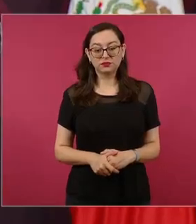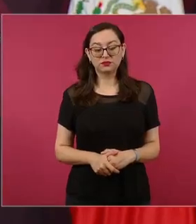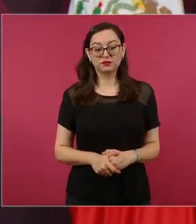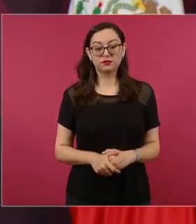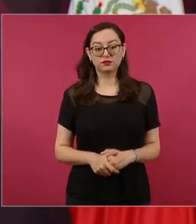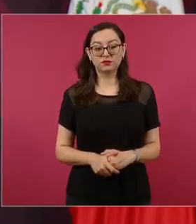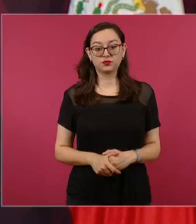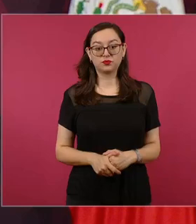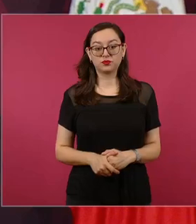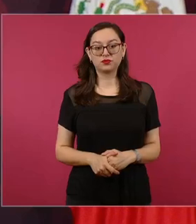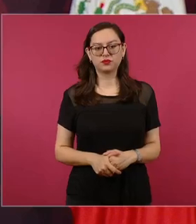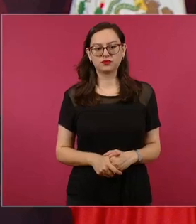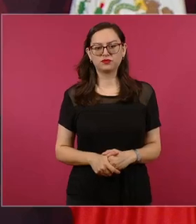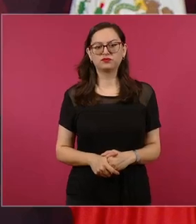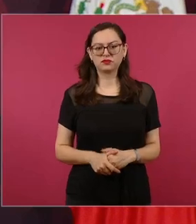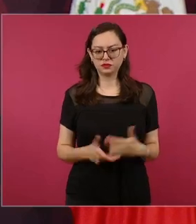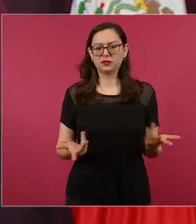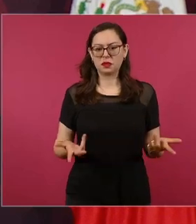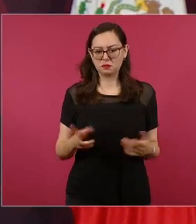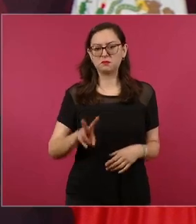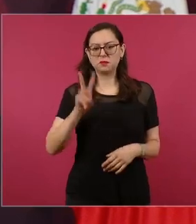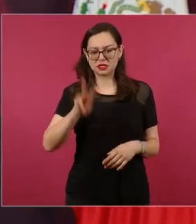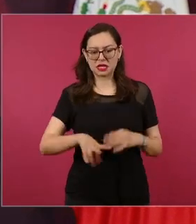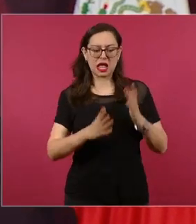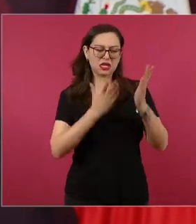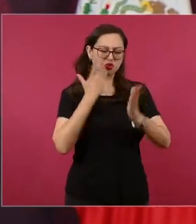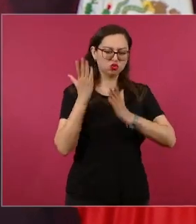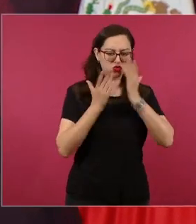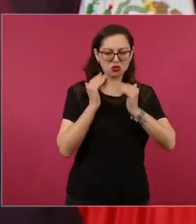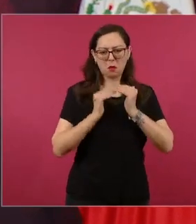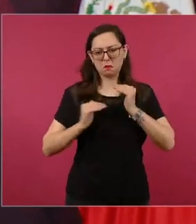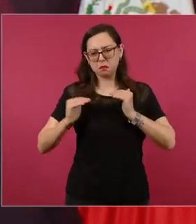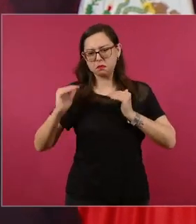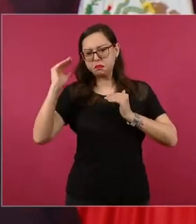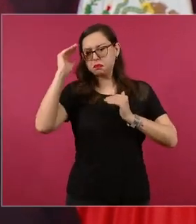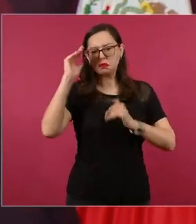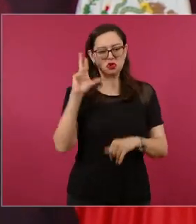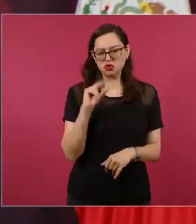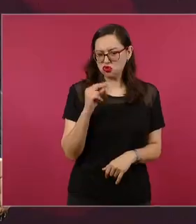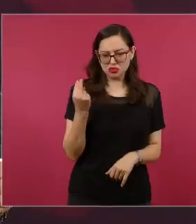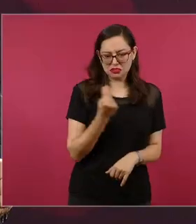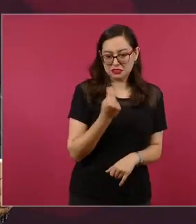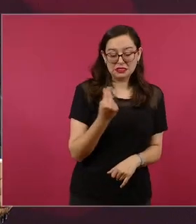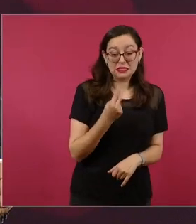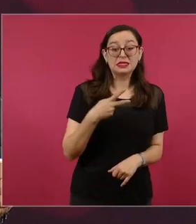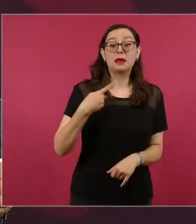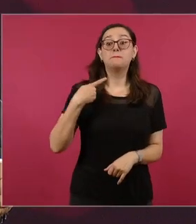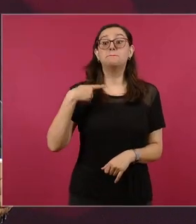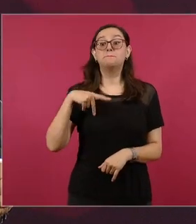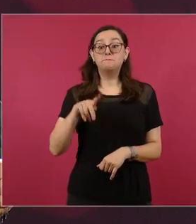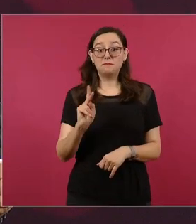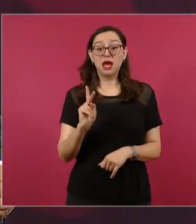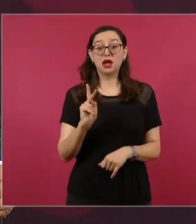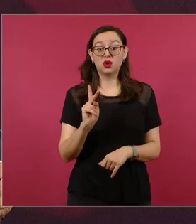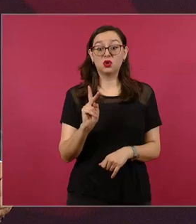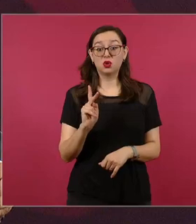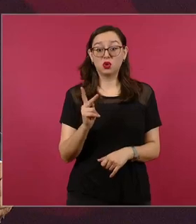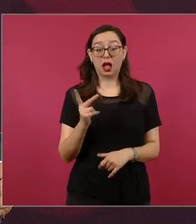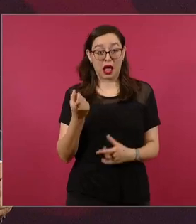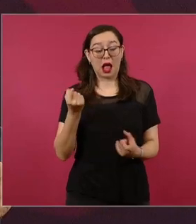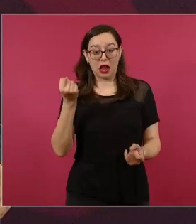Entonces, lo académico es relativo, pero hay quienes sí consideran